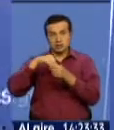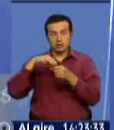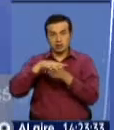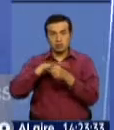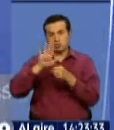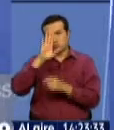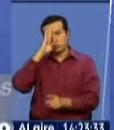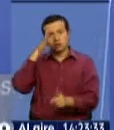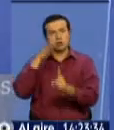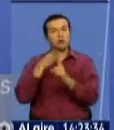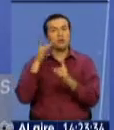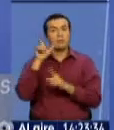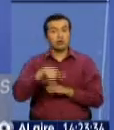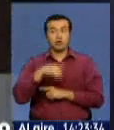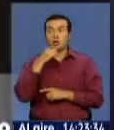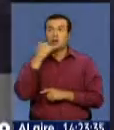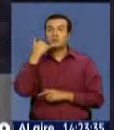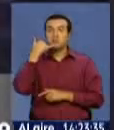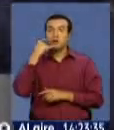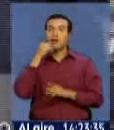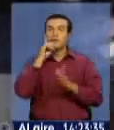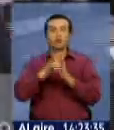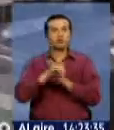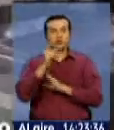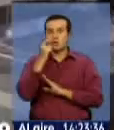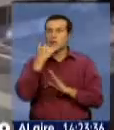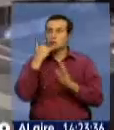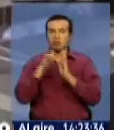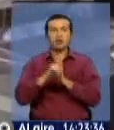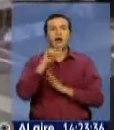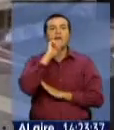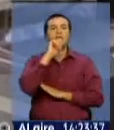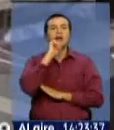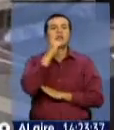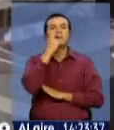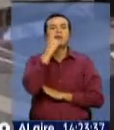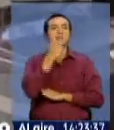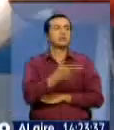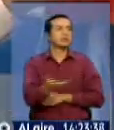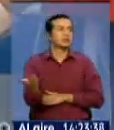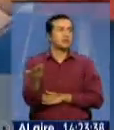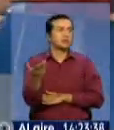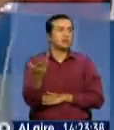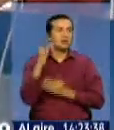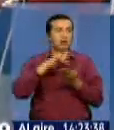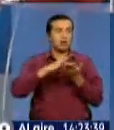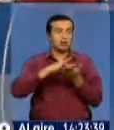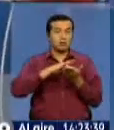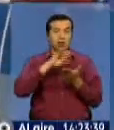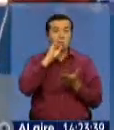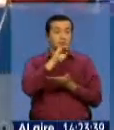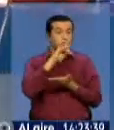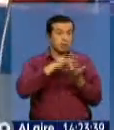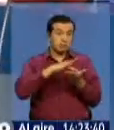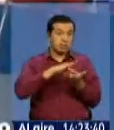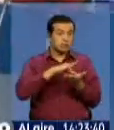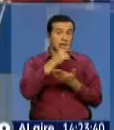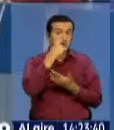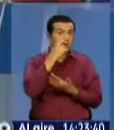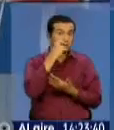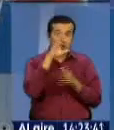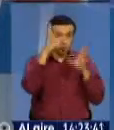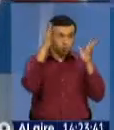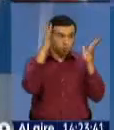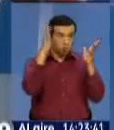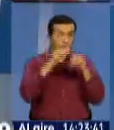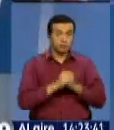y su objetivo es que el afiliado denuncie de manera inmediata la falta de medicamentos. Si en la farmacia les comunican que un medicamento